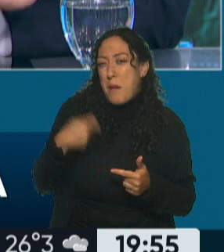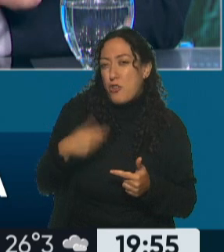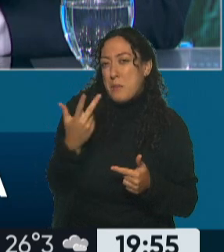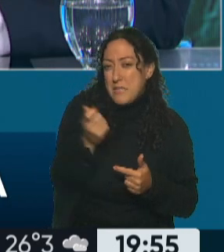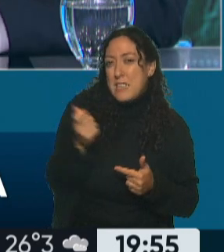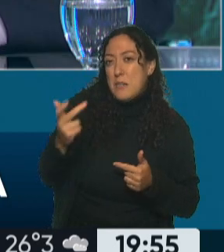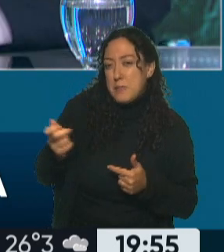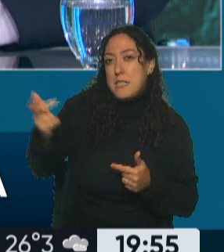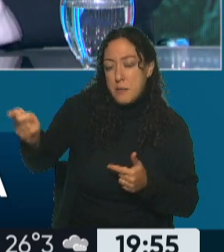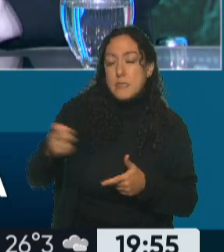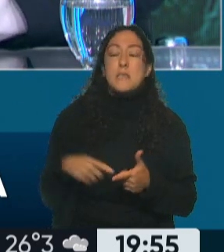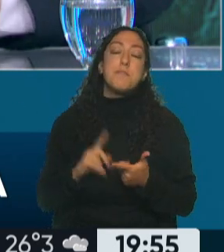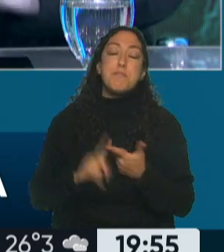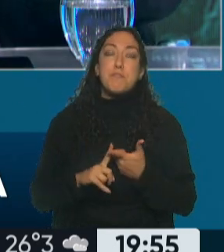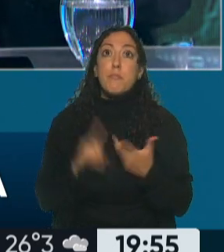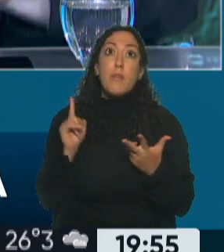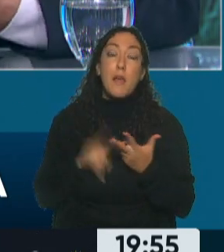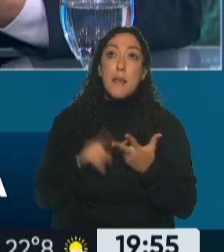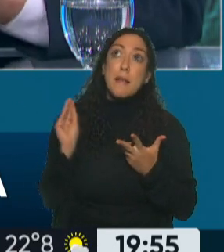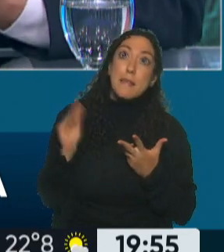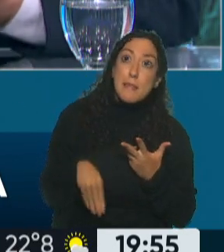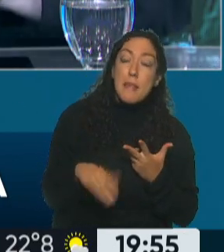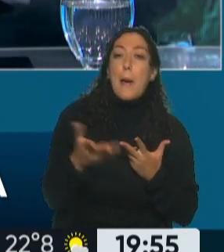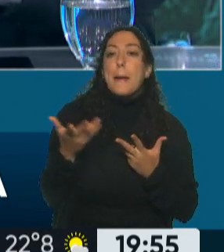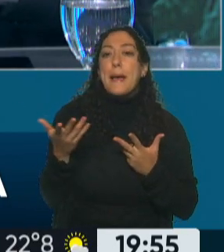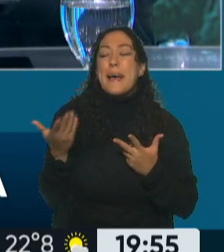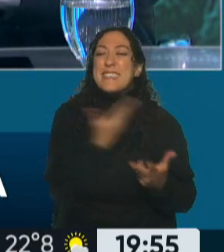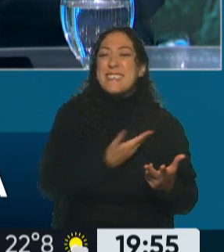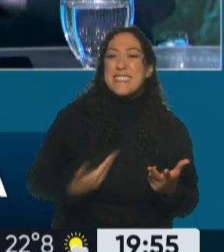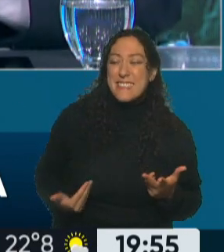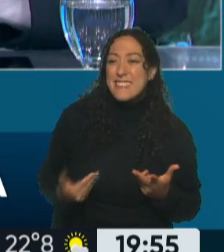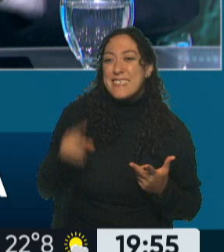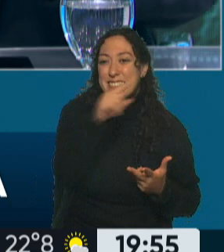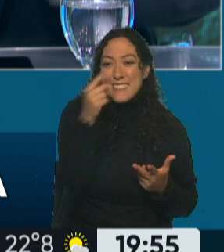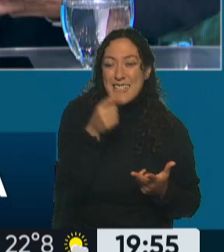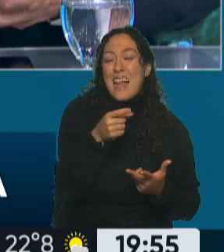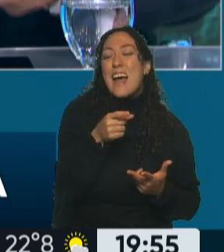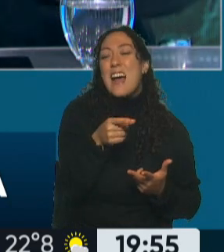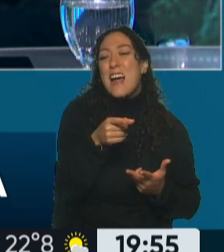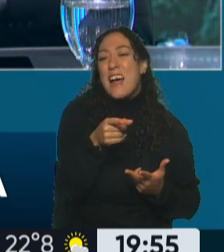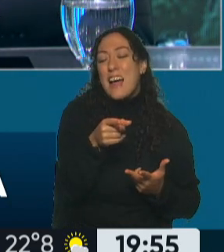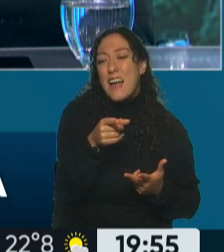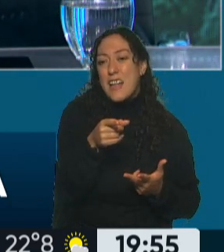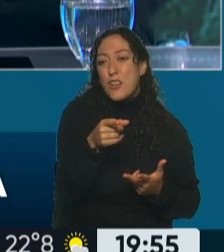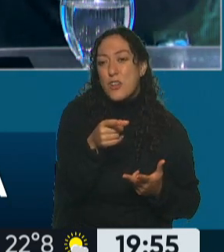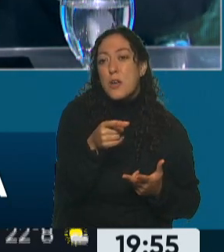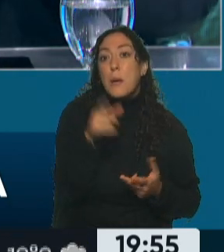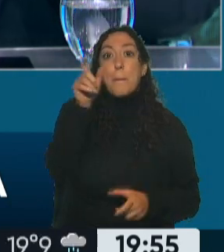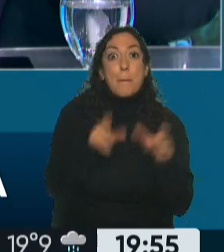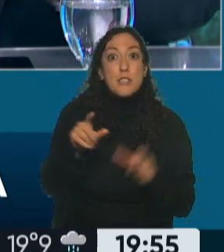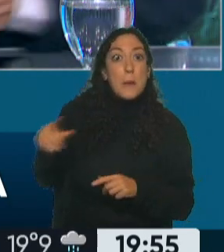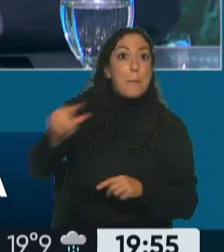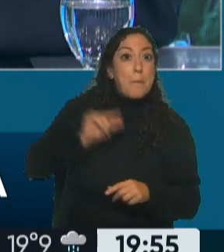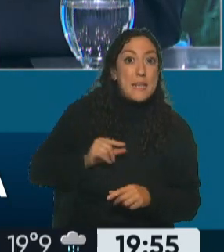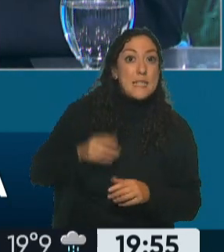y lo que el Estado Nacional quedó debiéndole a quienes le prestaron la plata para poder pagarle el